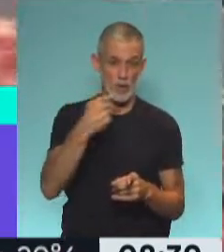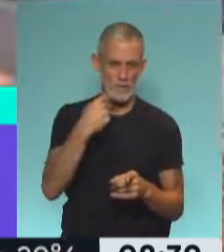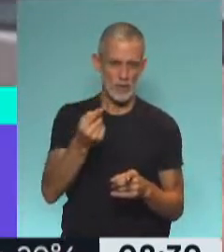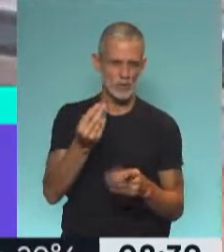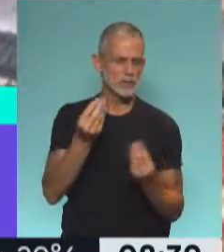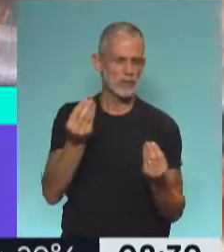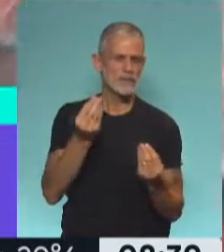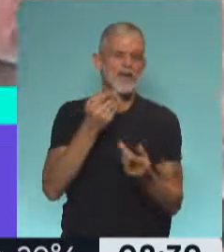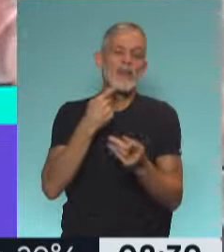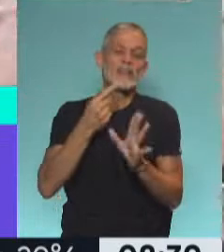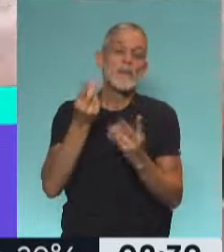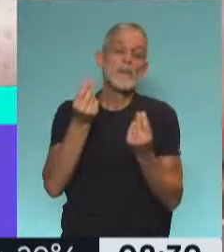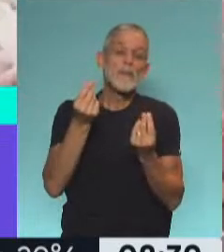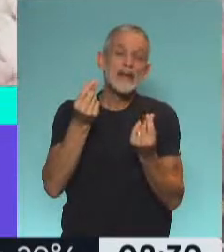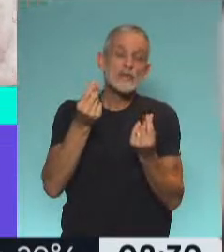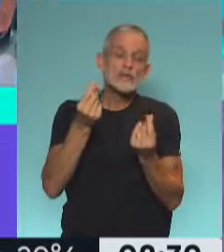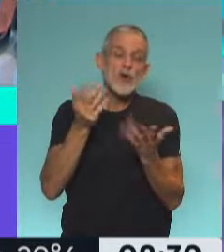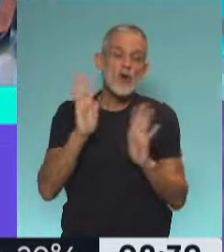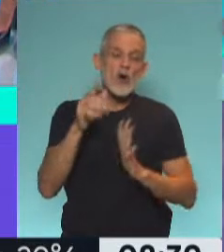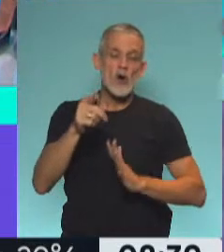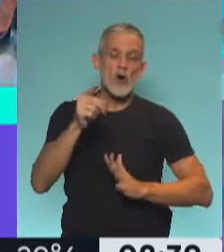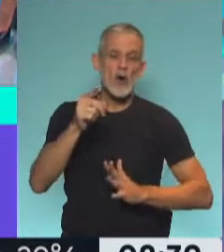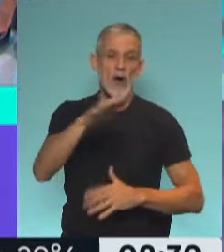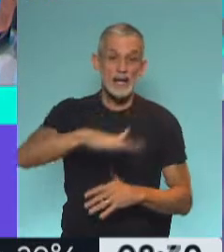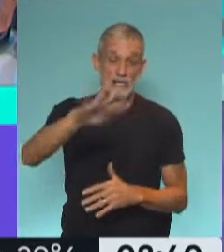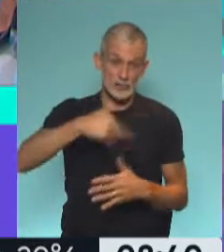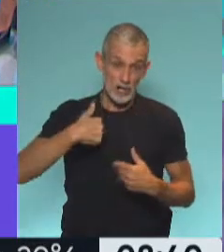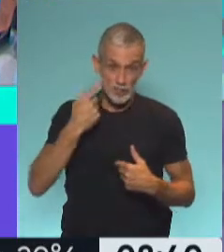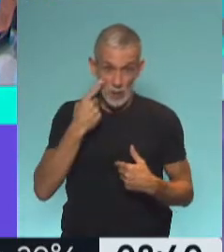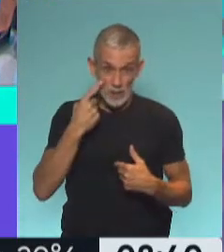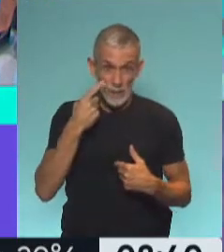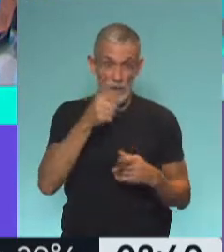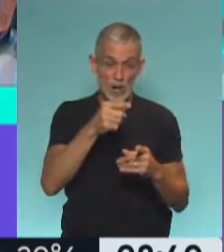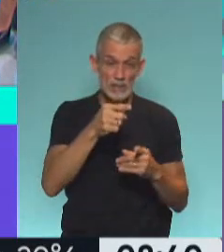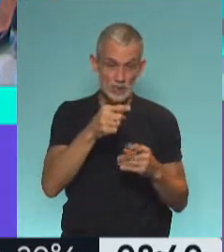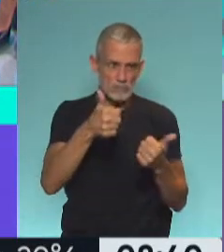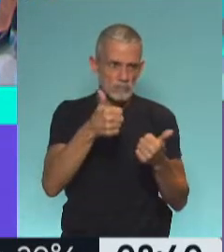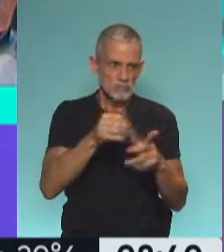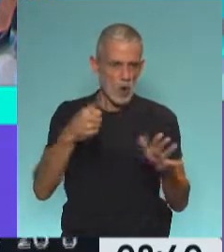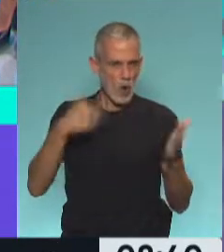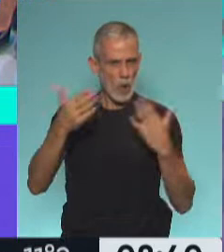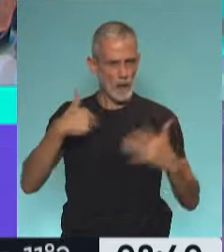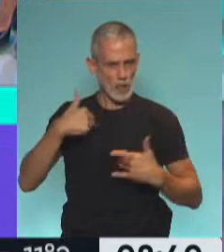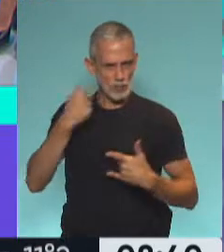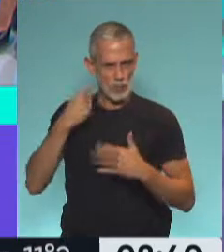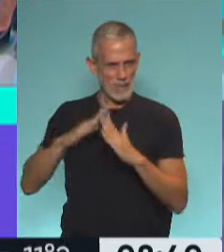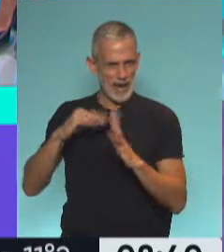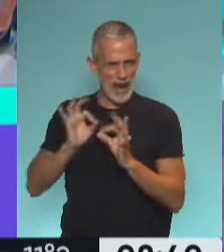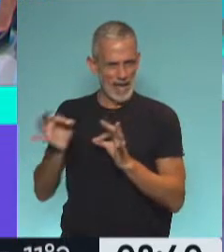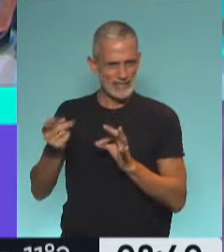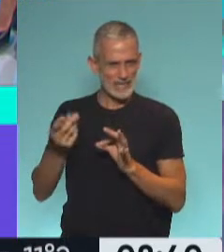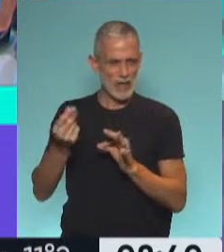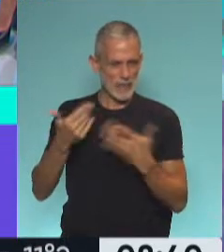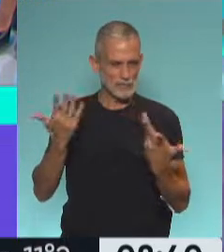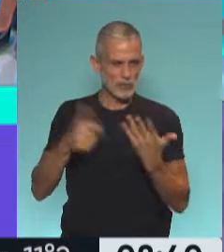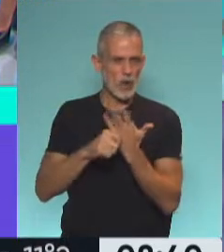él plantea, bueno, un precio que en realidad, por ejemplo, en la zona donde vivo yo, el precio que él tiene es muy bueno, comparado a la zona donde yo vivo. El precio de